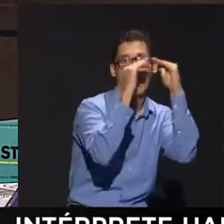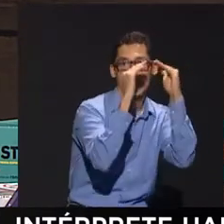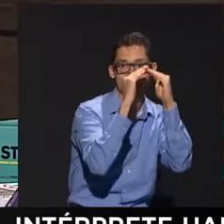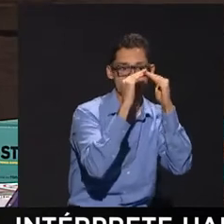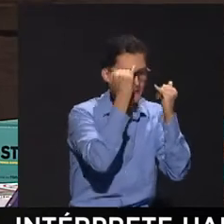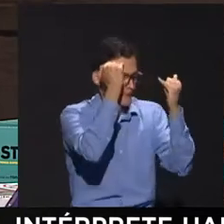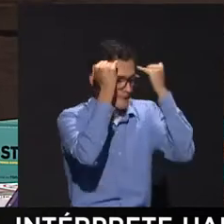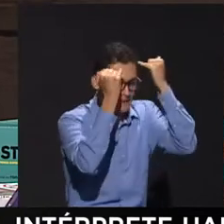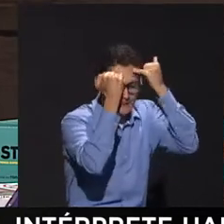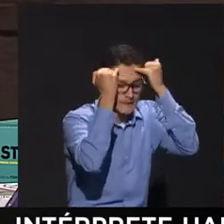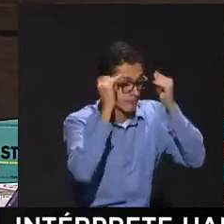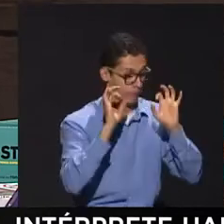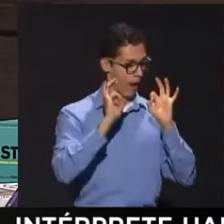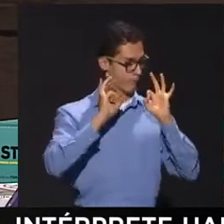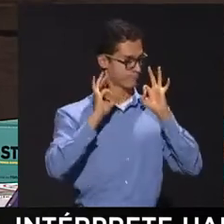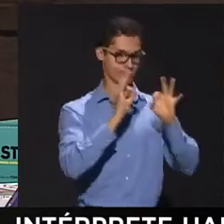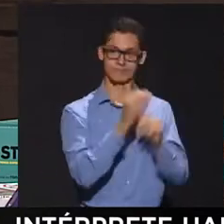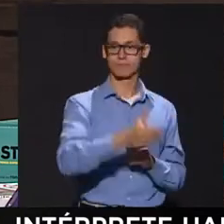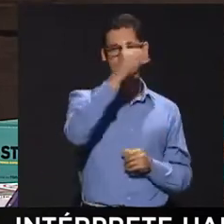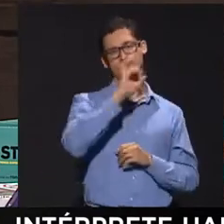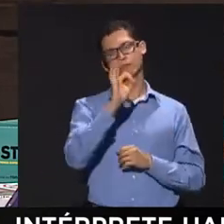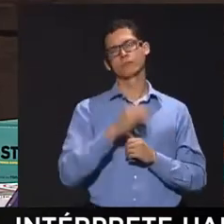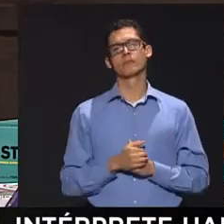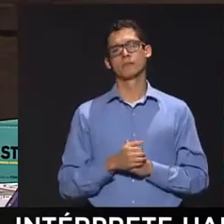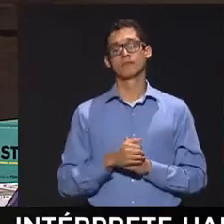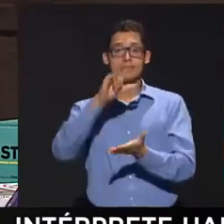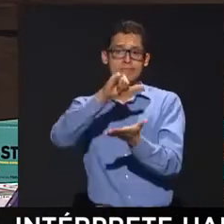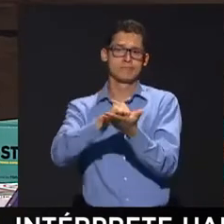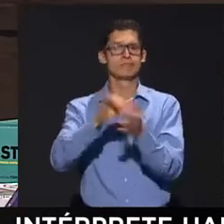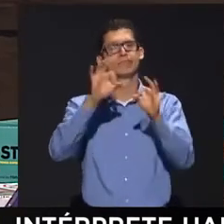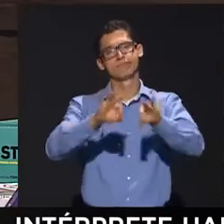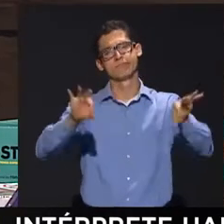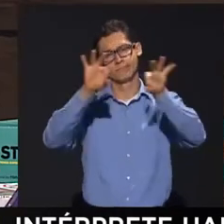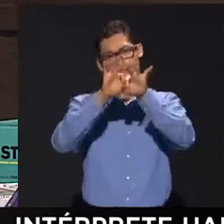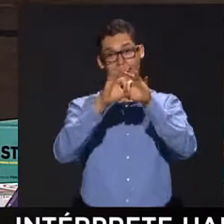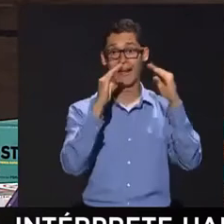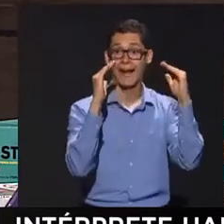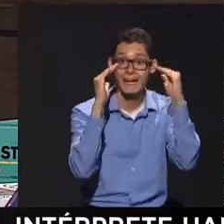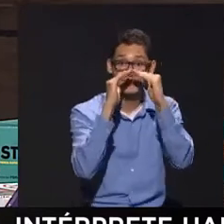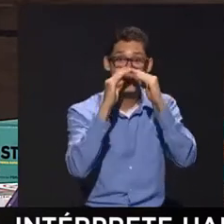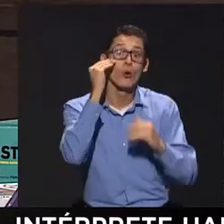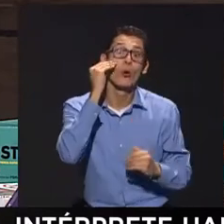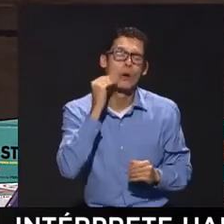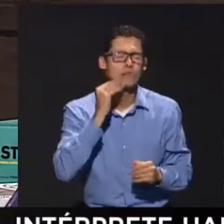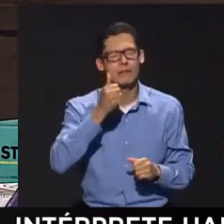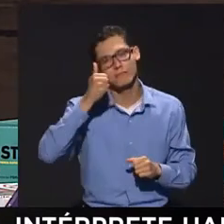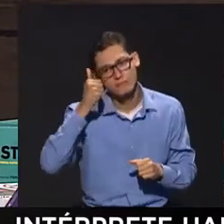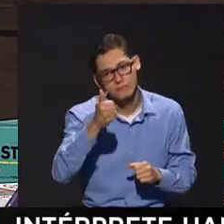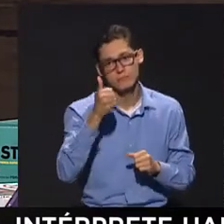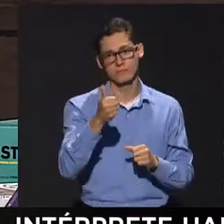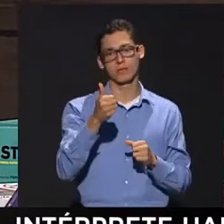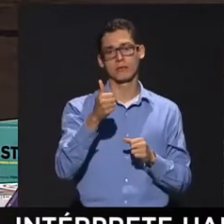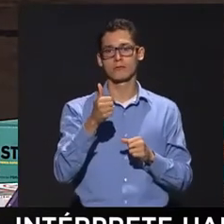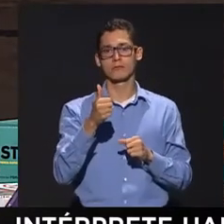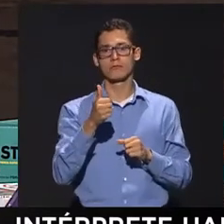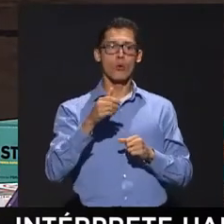amable, un hogar donde nos sintamos contentos de aprender. Puede que hayan conflictos, sí, porque